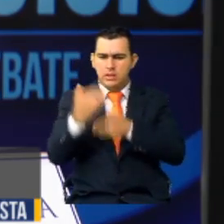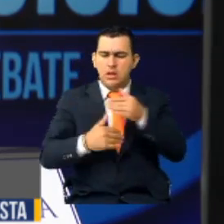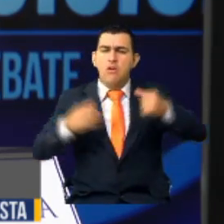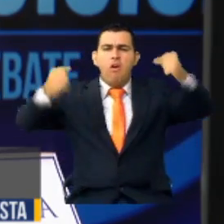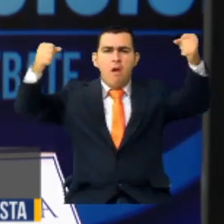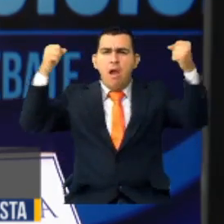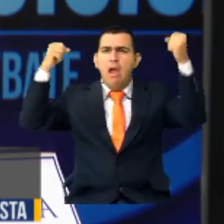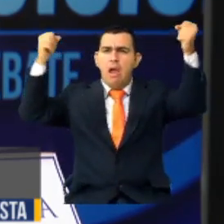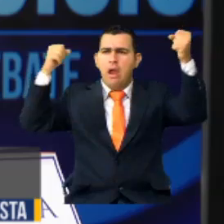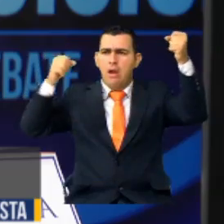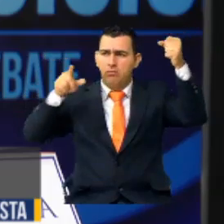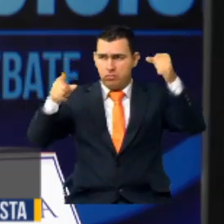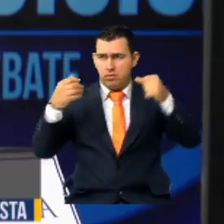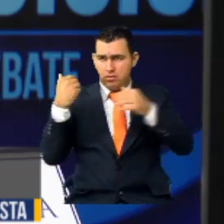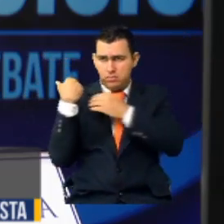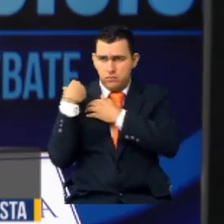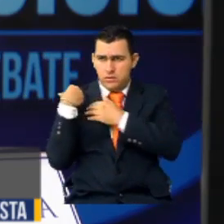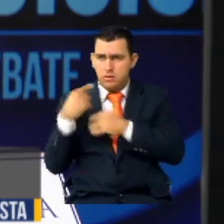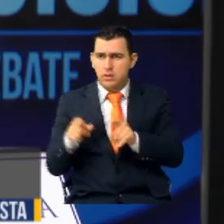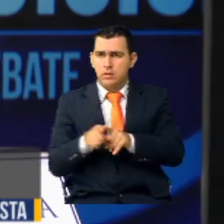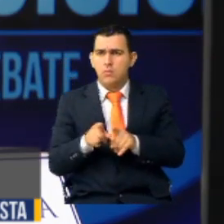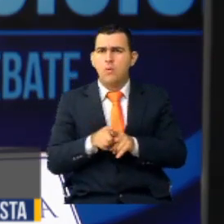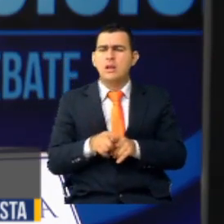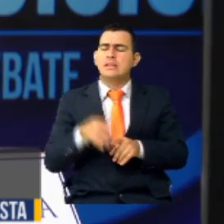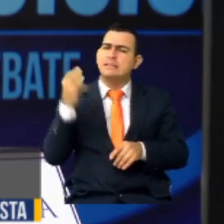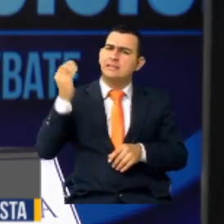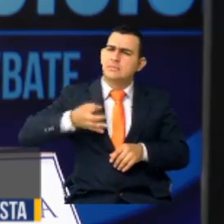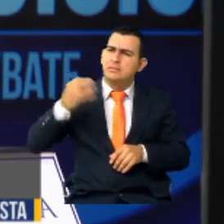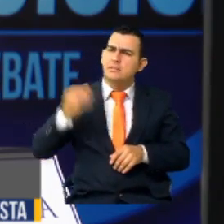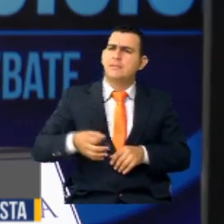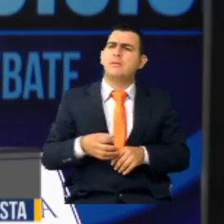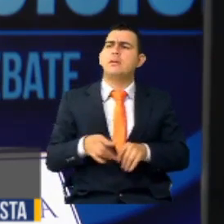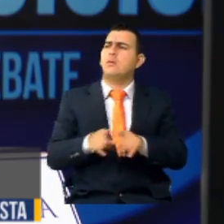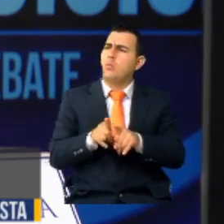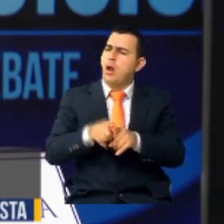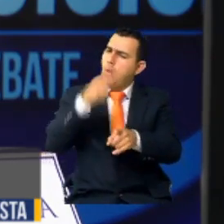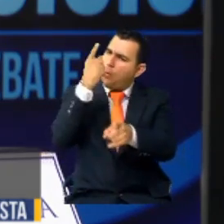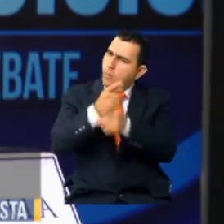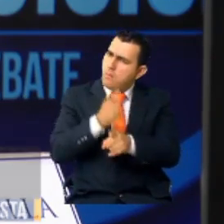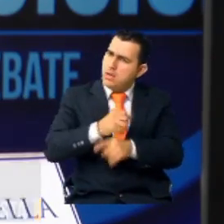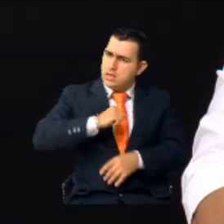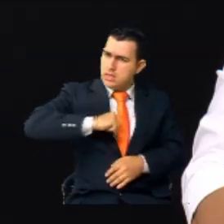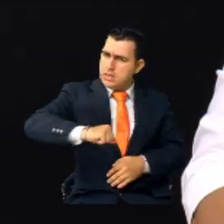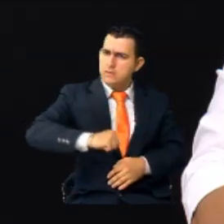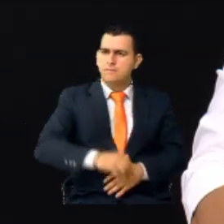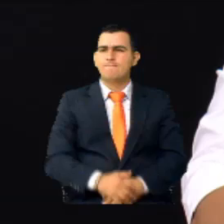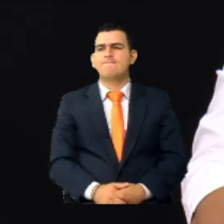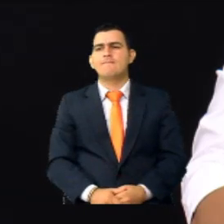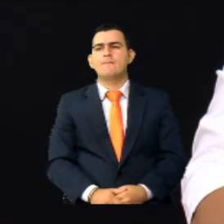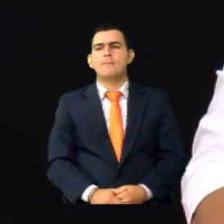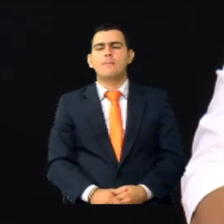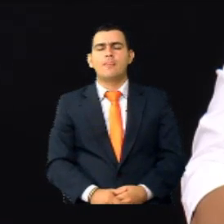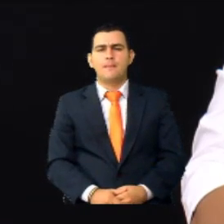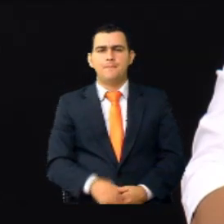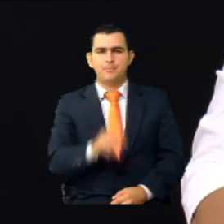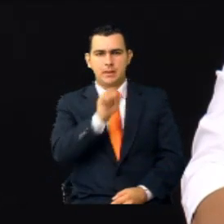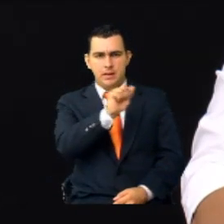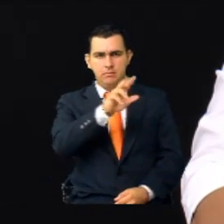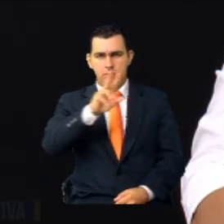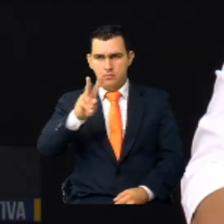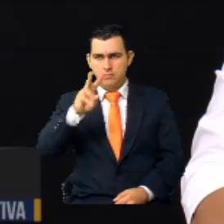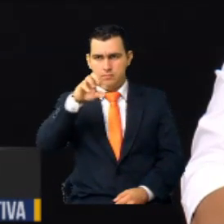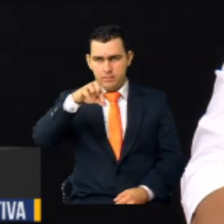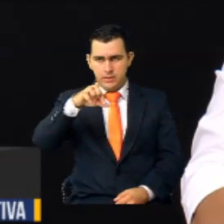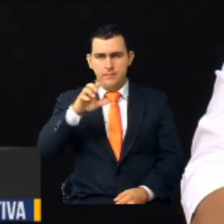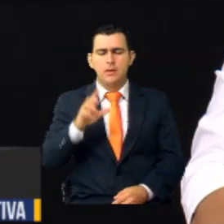las que siempre protagonizan exigiendo el cumplimiento de sus derechos? Álvaro Pérez, alcalde incluyente